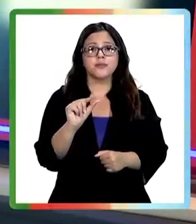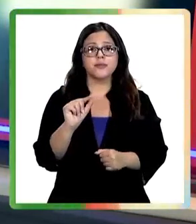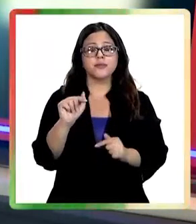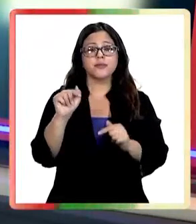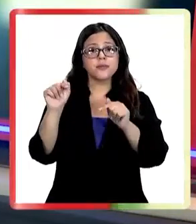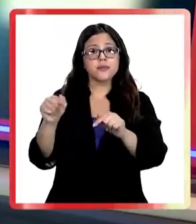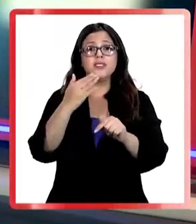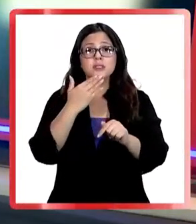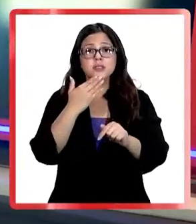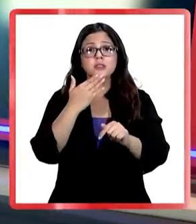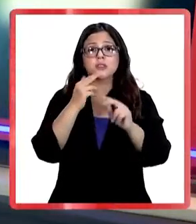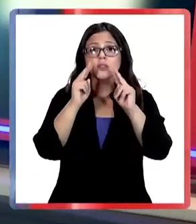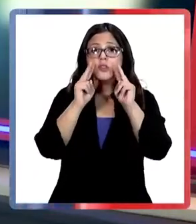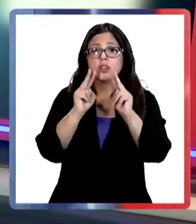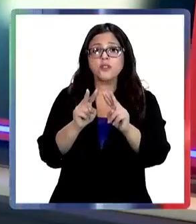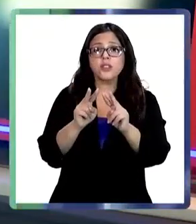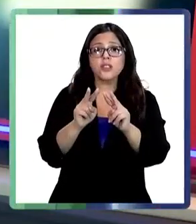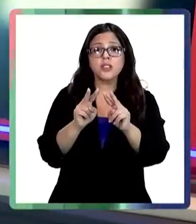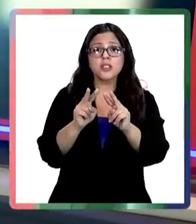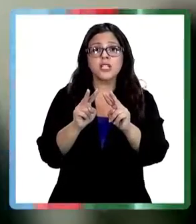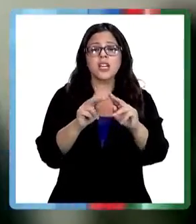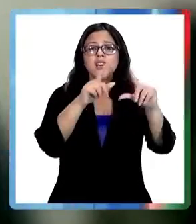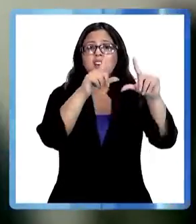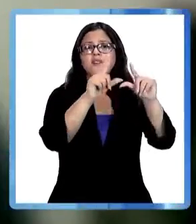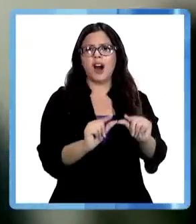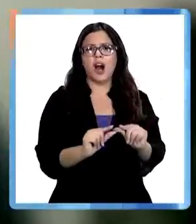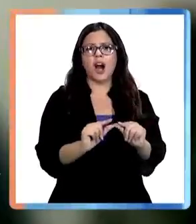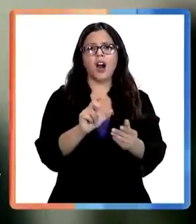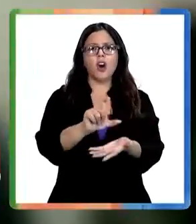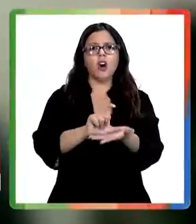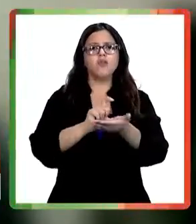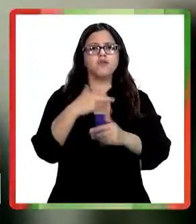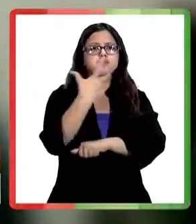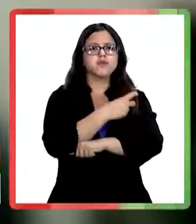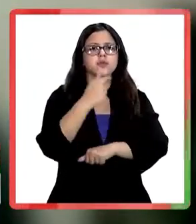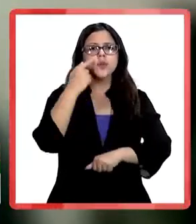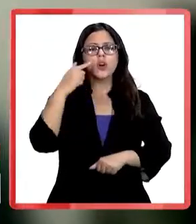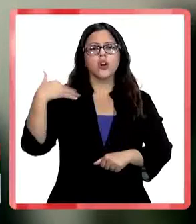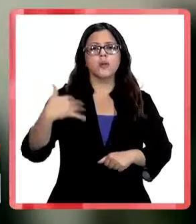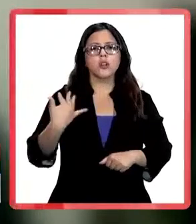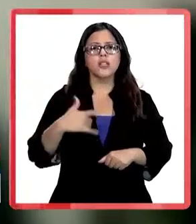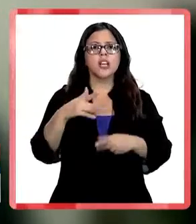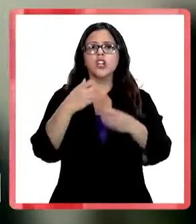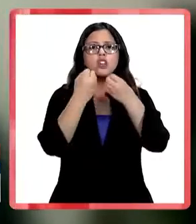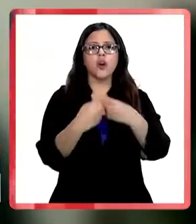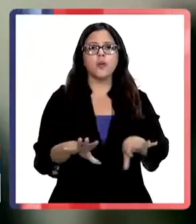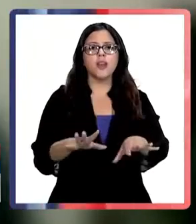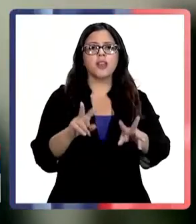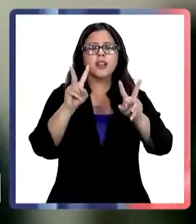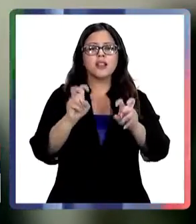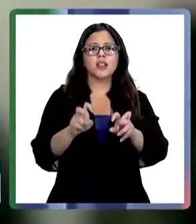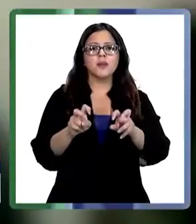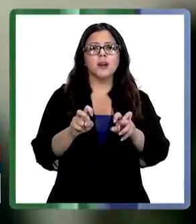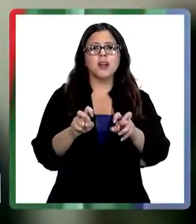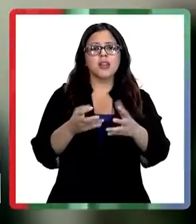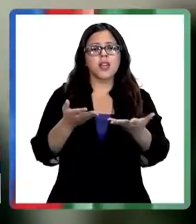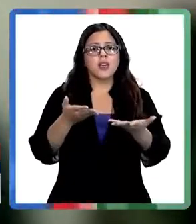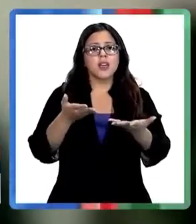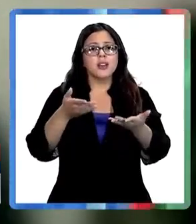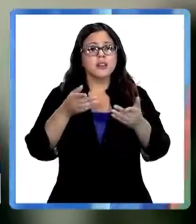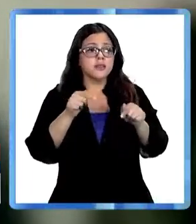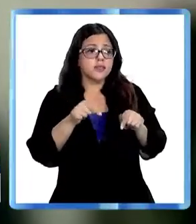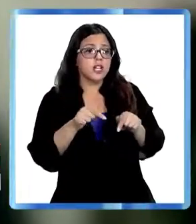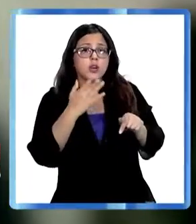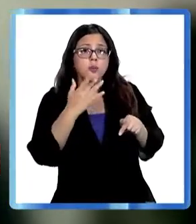y escuchaba las tasas de vacunación que están siendo bajas todavía y lo importante que es no perder el ritmo de vacunación para mantener